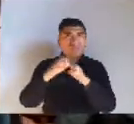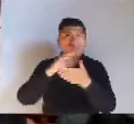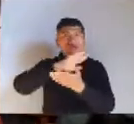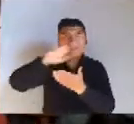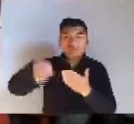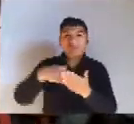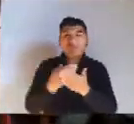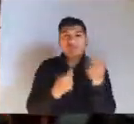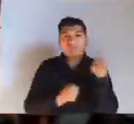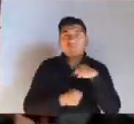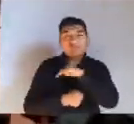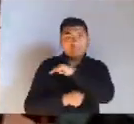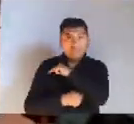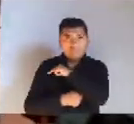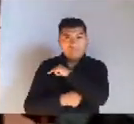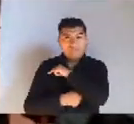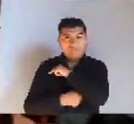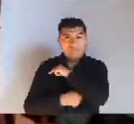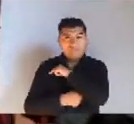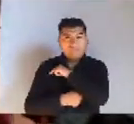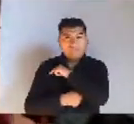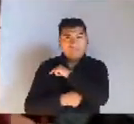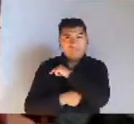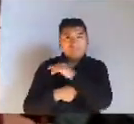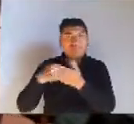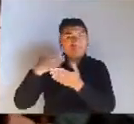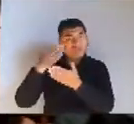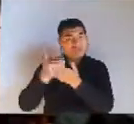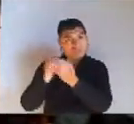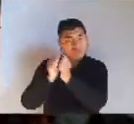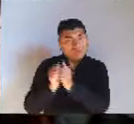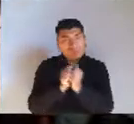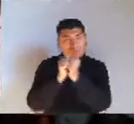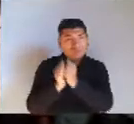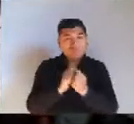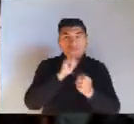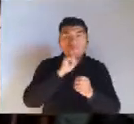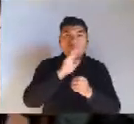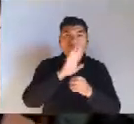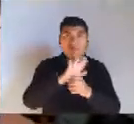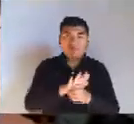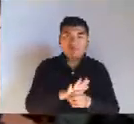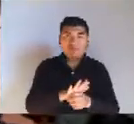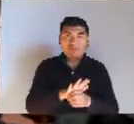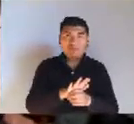todos nosotros, y lleguemos a su unidad de compromiso.